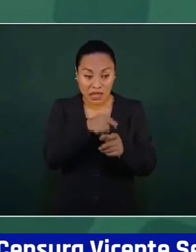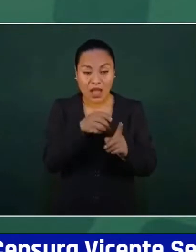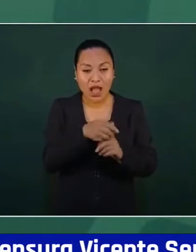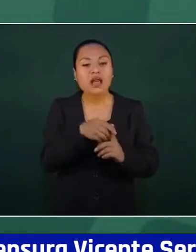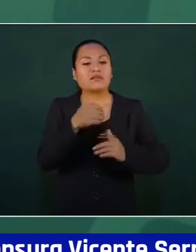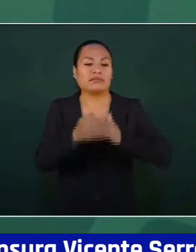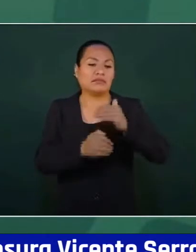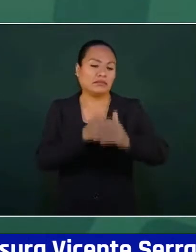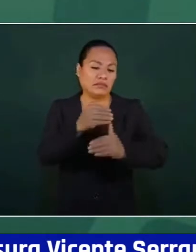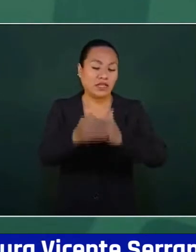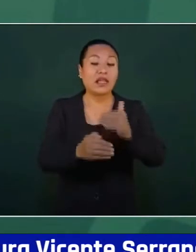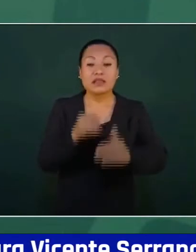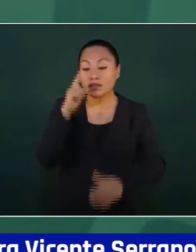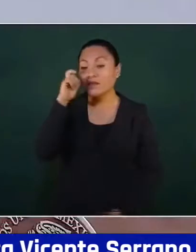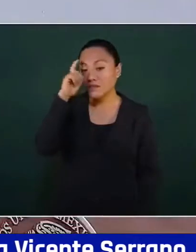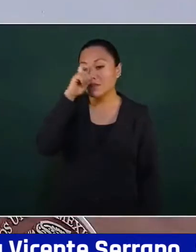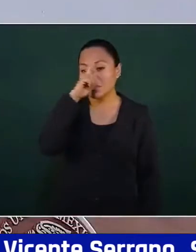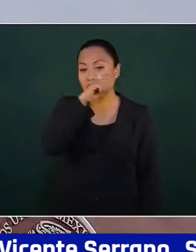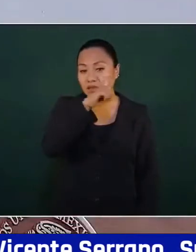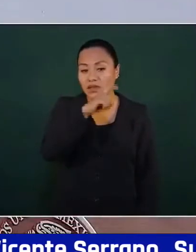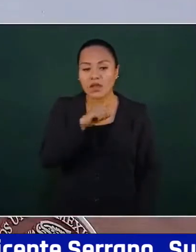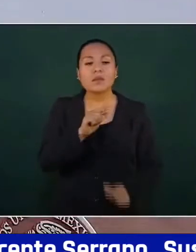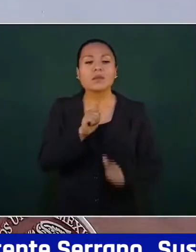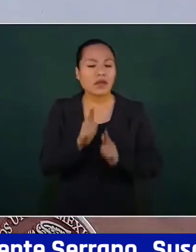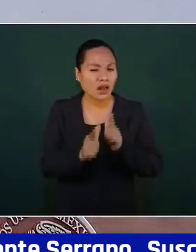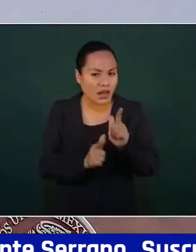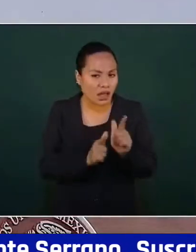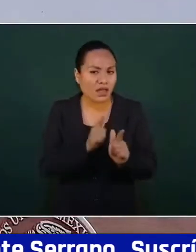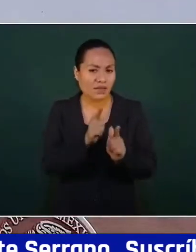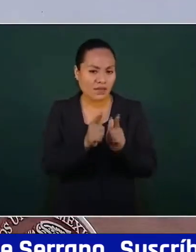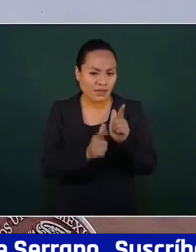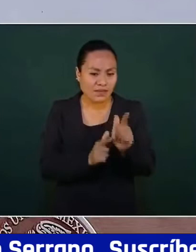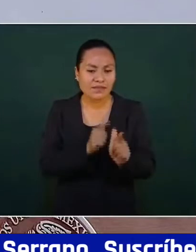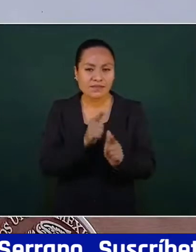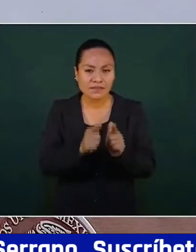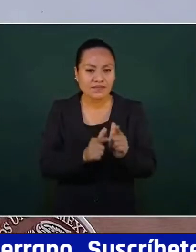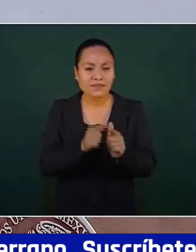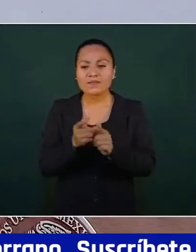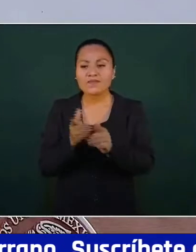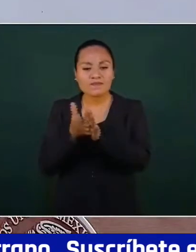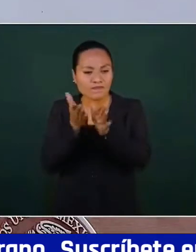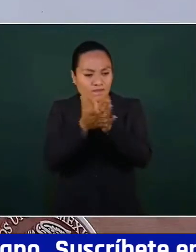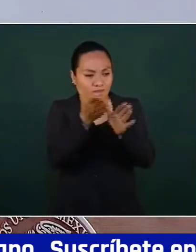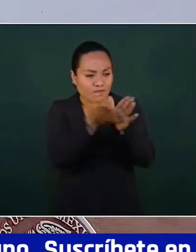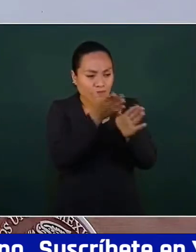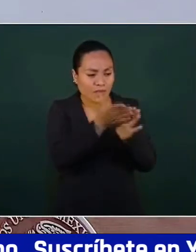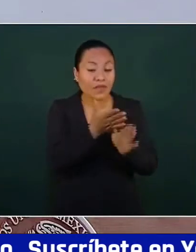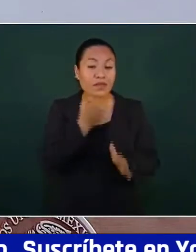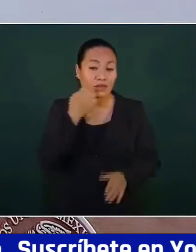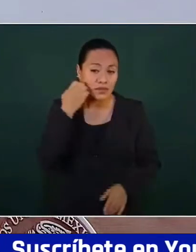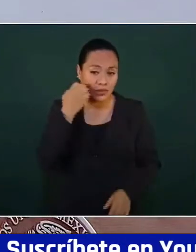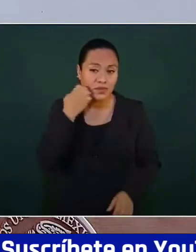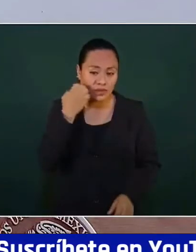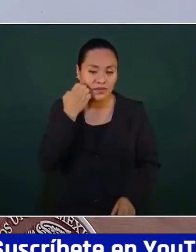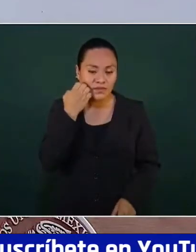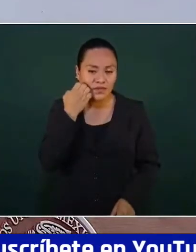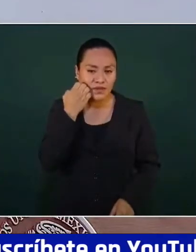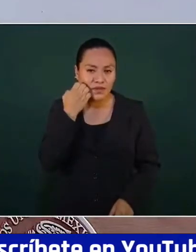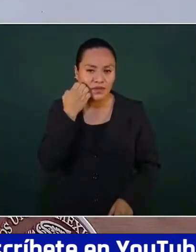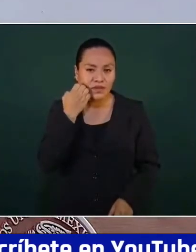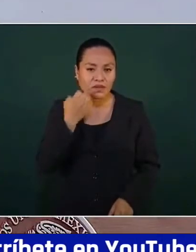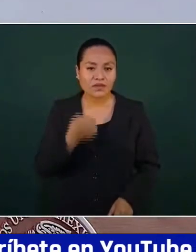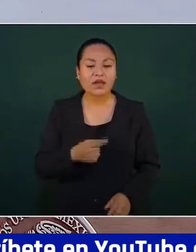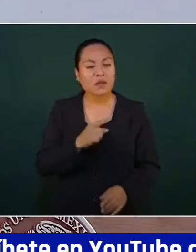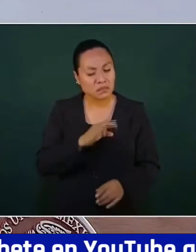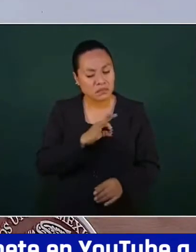pues más complejos, es un poco más lento que, por ejemplo, la restauración de las escuelas, pero pues hay